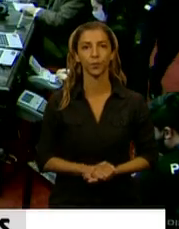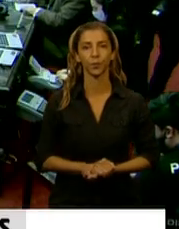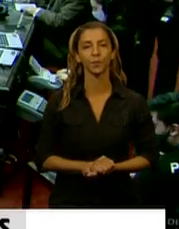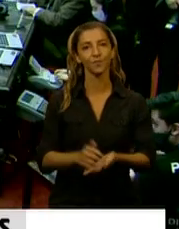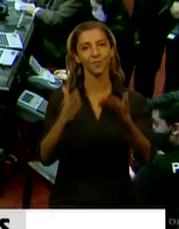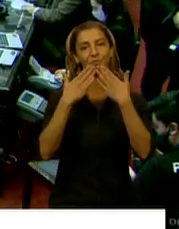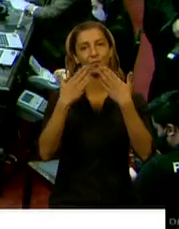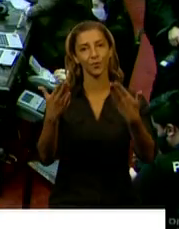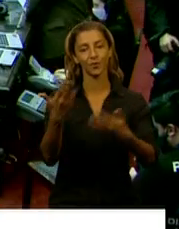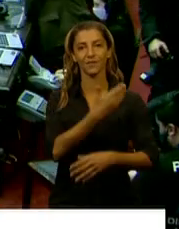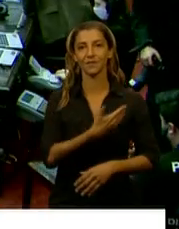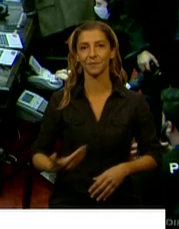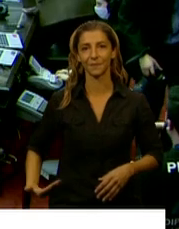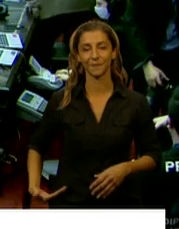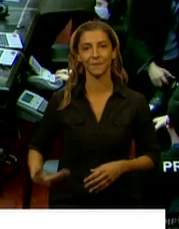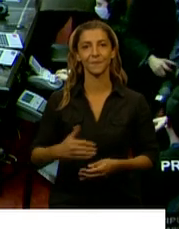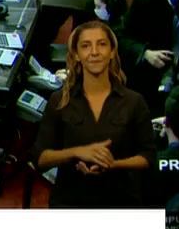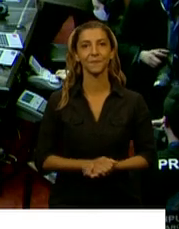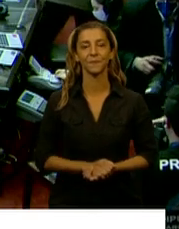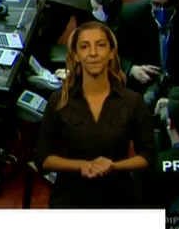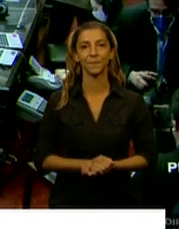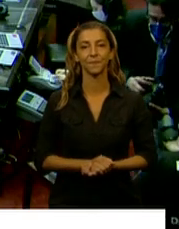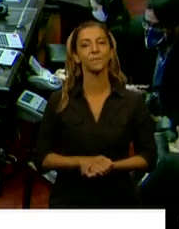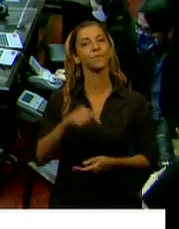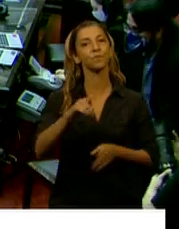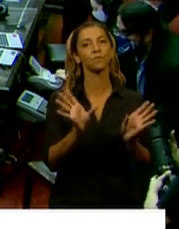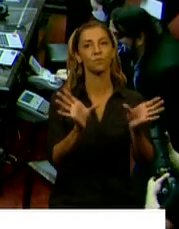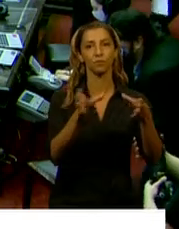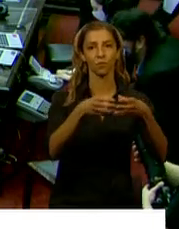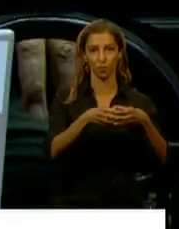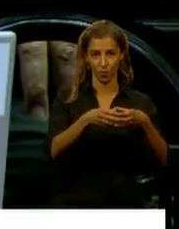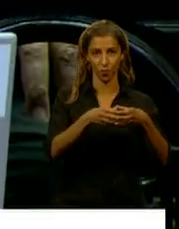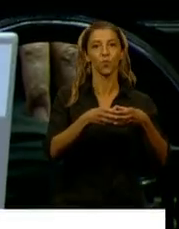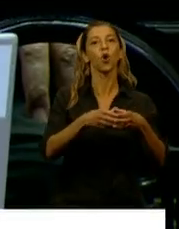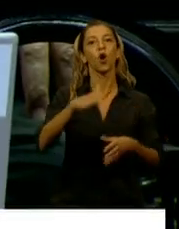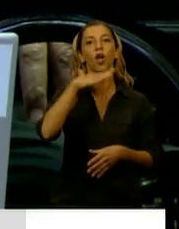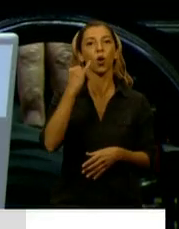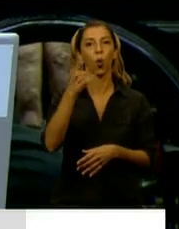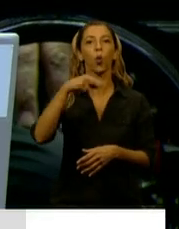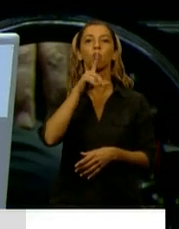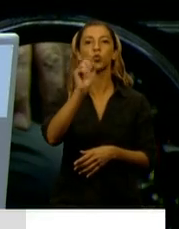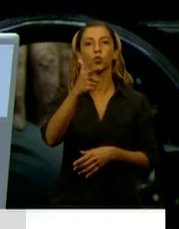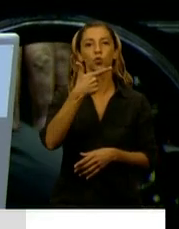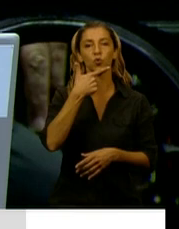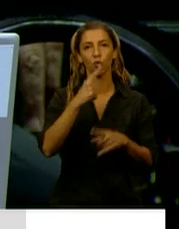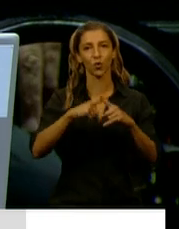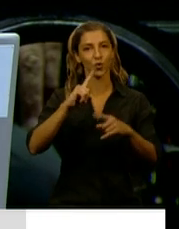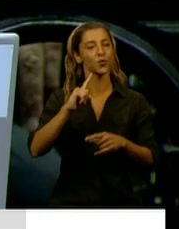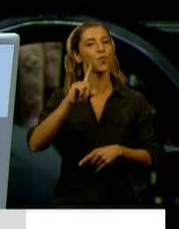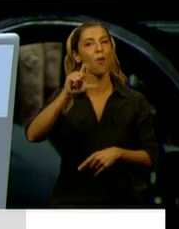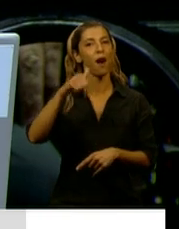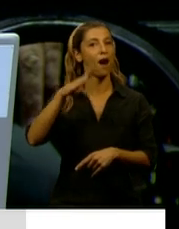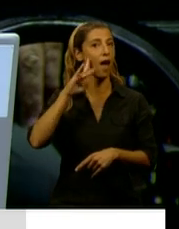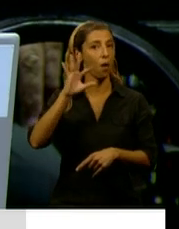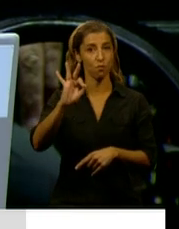Muchas gracias, presidente. El interbloque Juntos por el Cambio, cumpliéndose un año del fallecimiento de